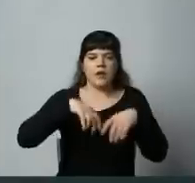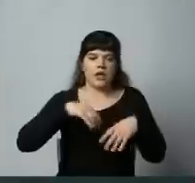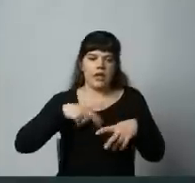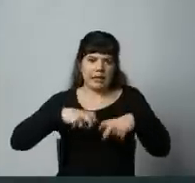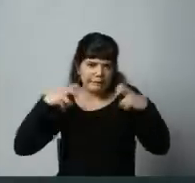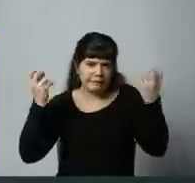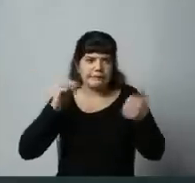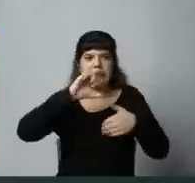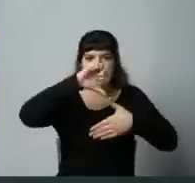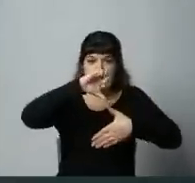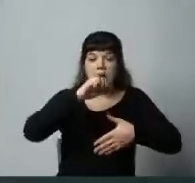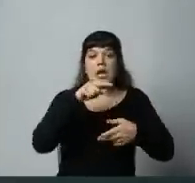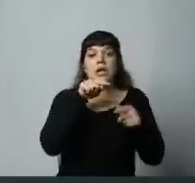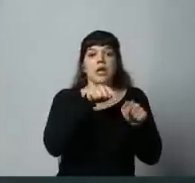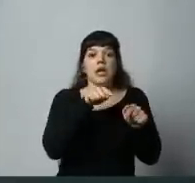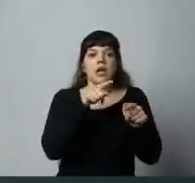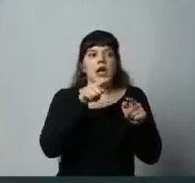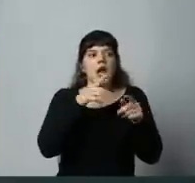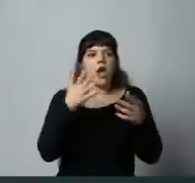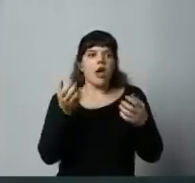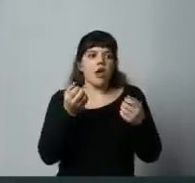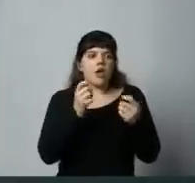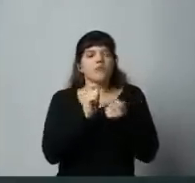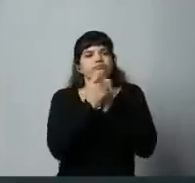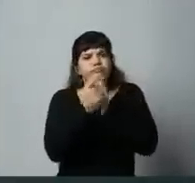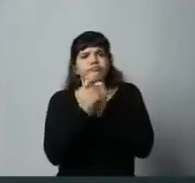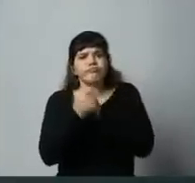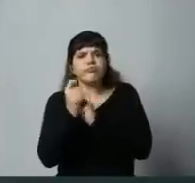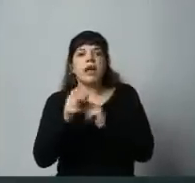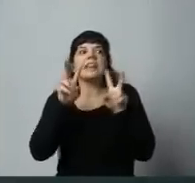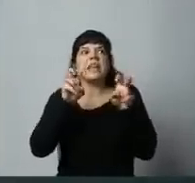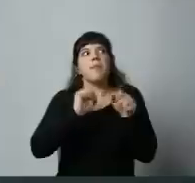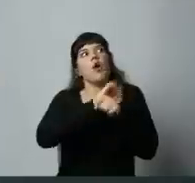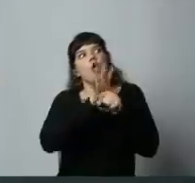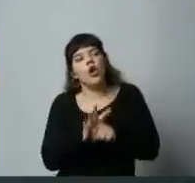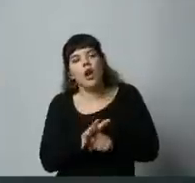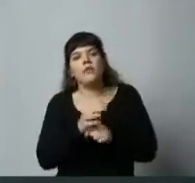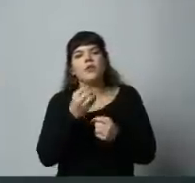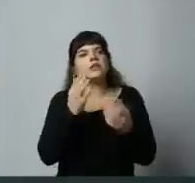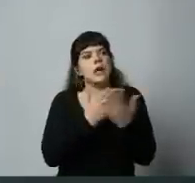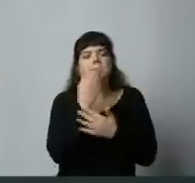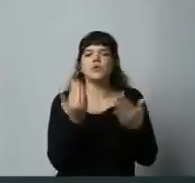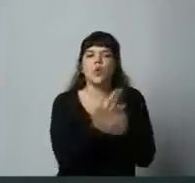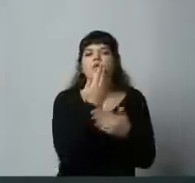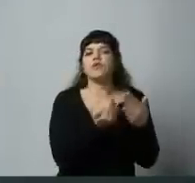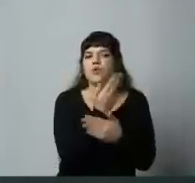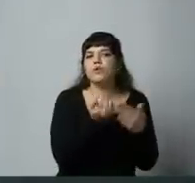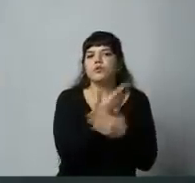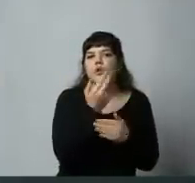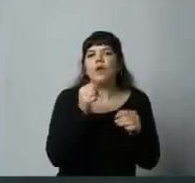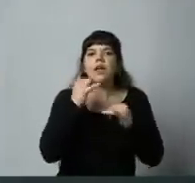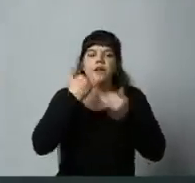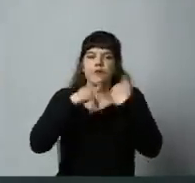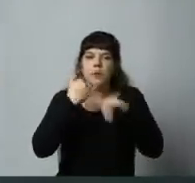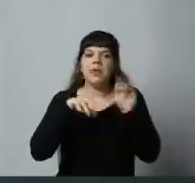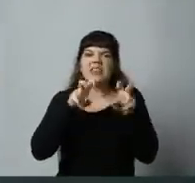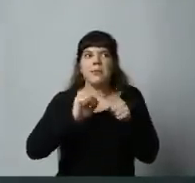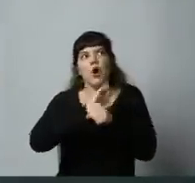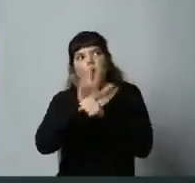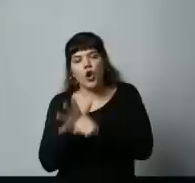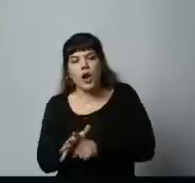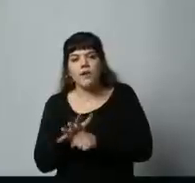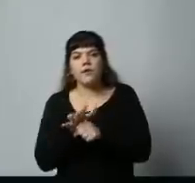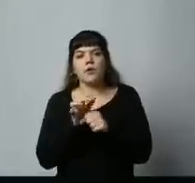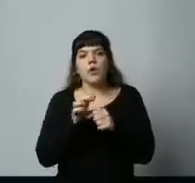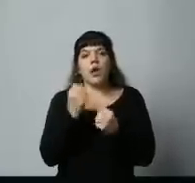haciendo un trabajo de actualización de proyecciones de cómo está impactando la pandemia y lo más importante Cómo está impactando la pandemia en las